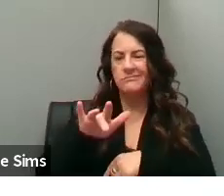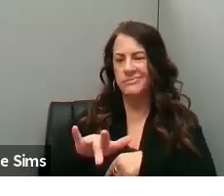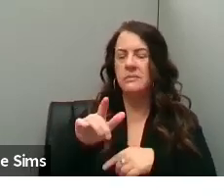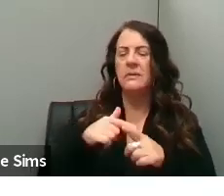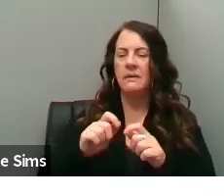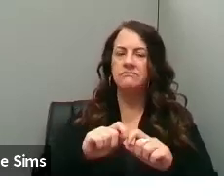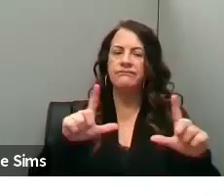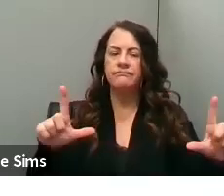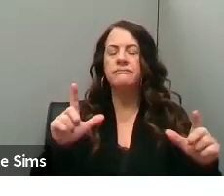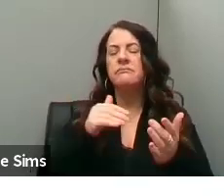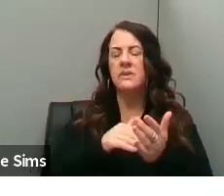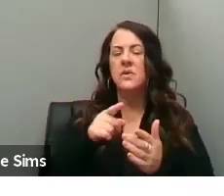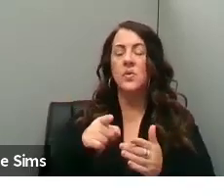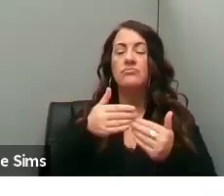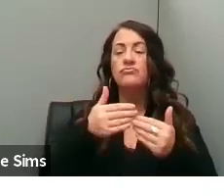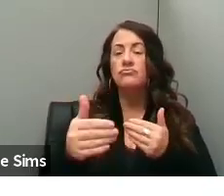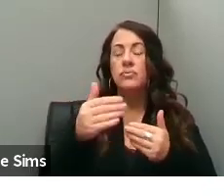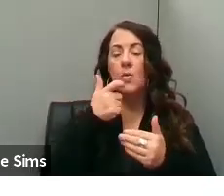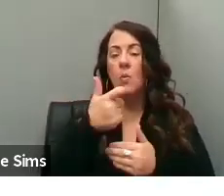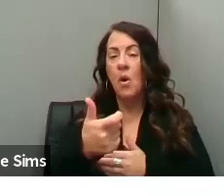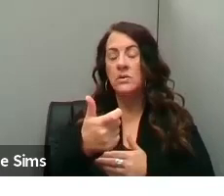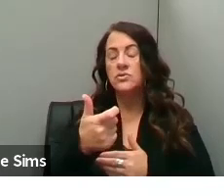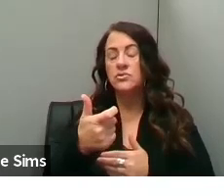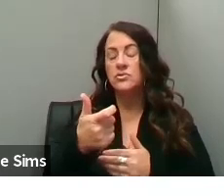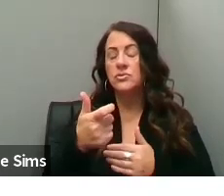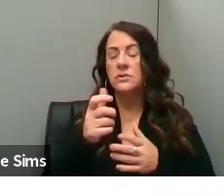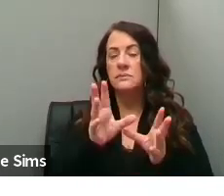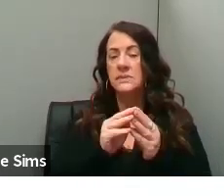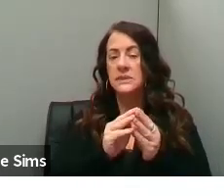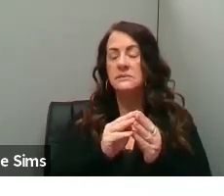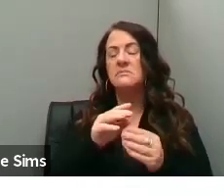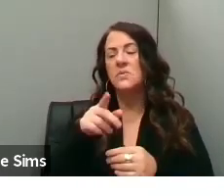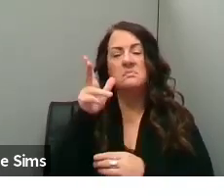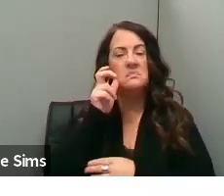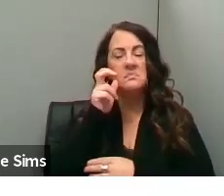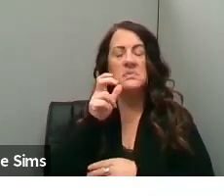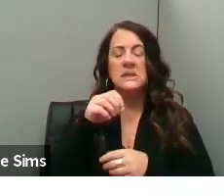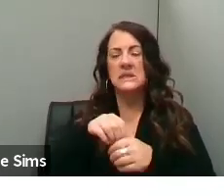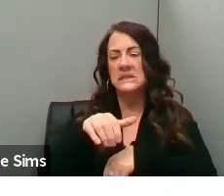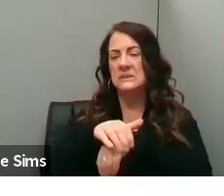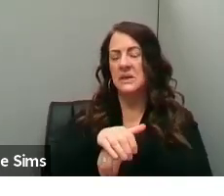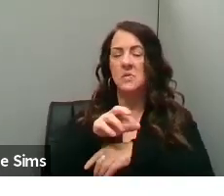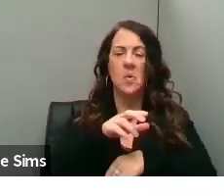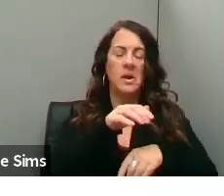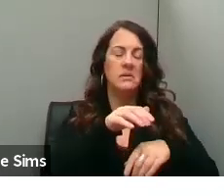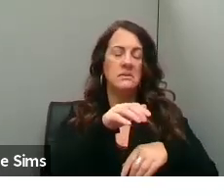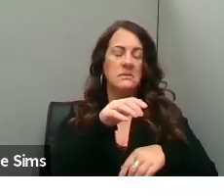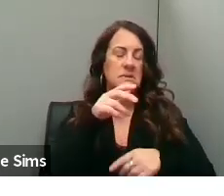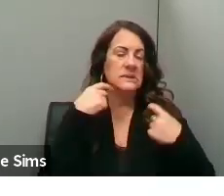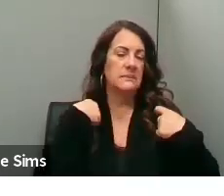mundo que dice Intérprete o Interpreter en inglés. Elija inglés o